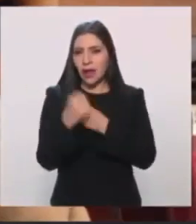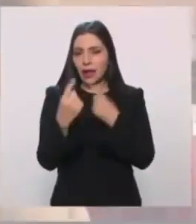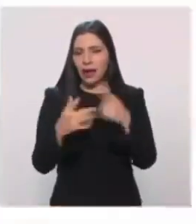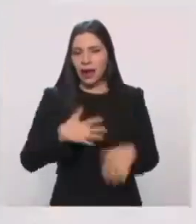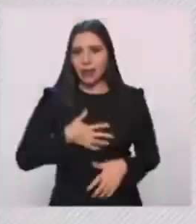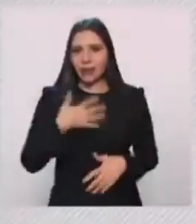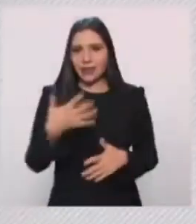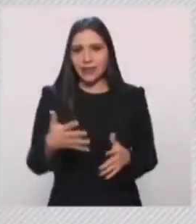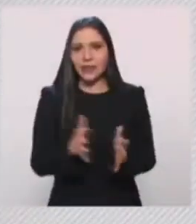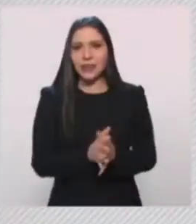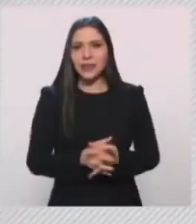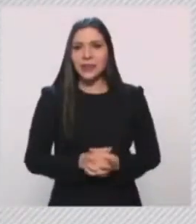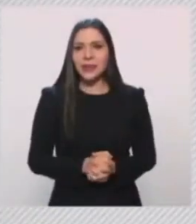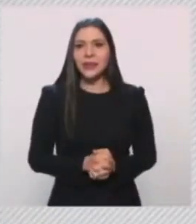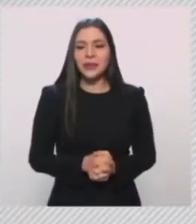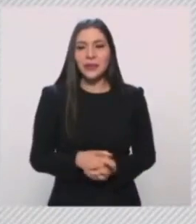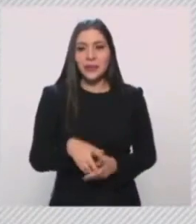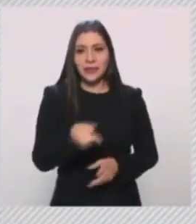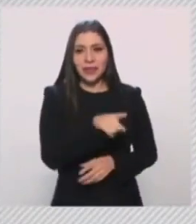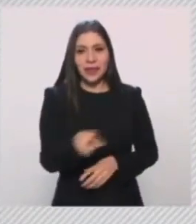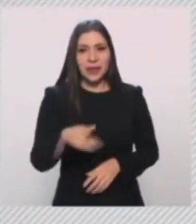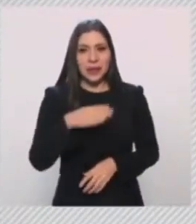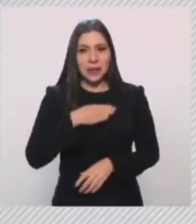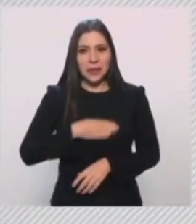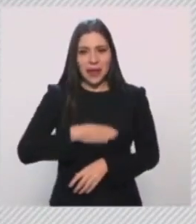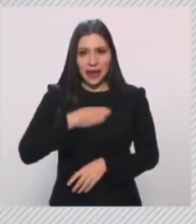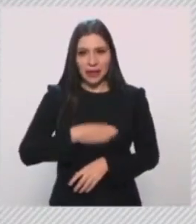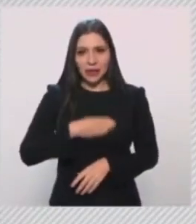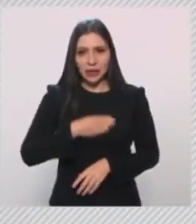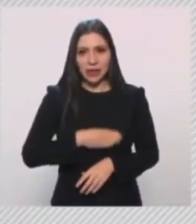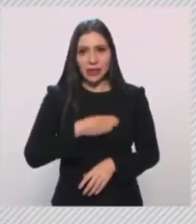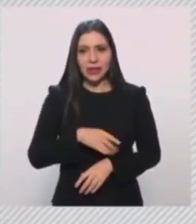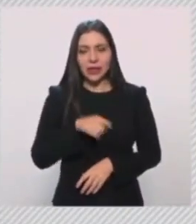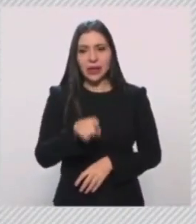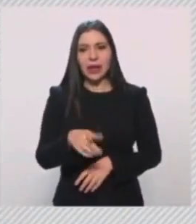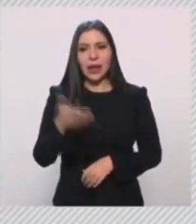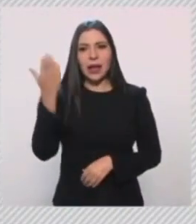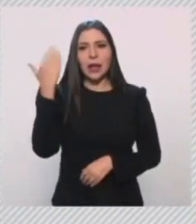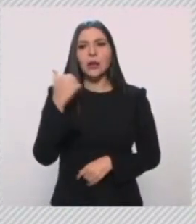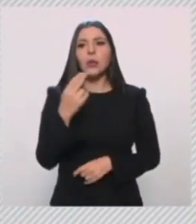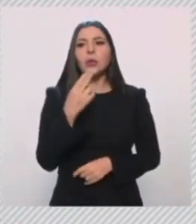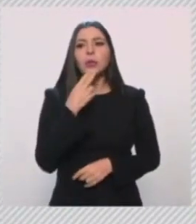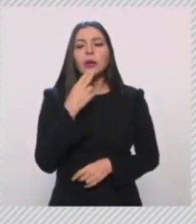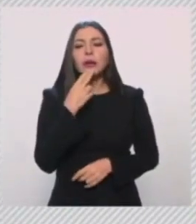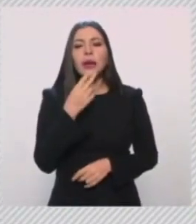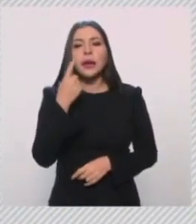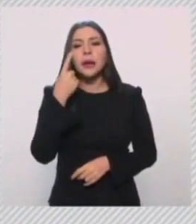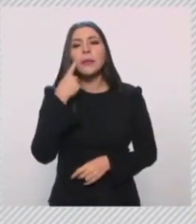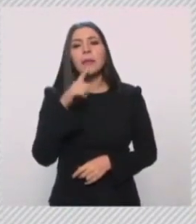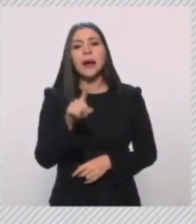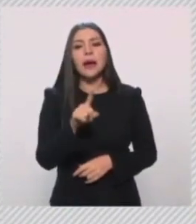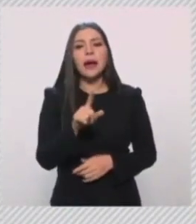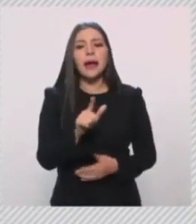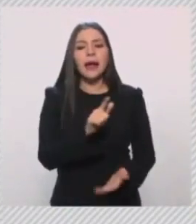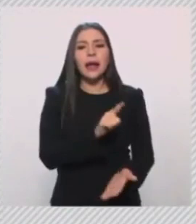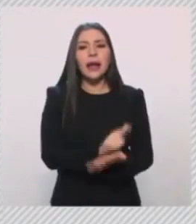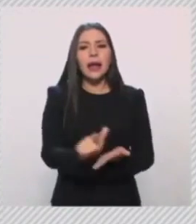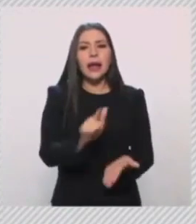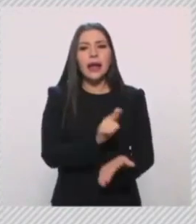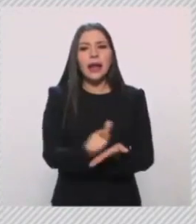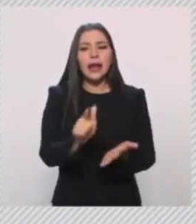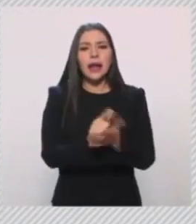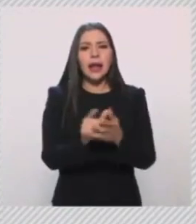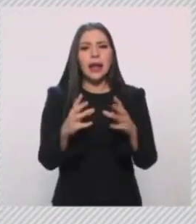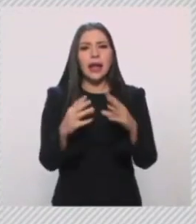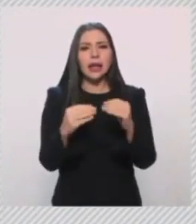en estas letrinas públicas ya se utilizaba para limpiarse unas esponjas